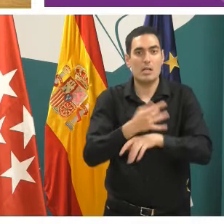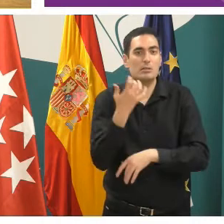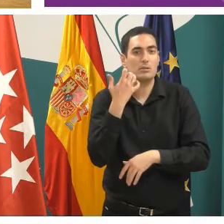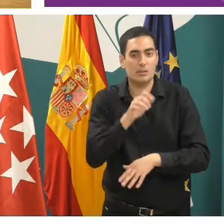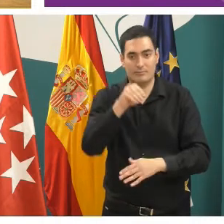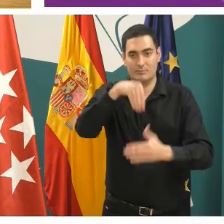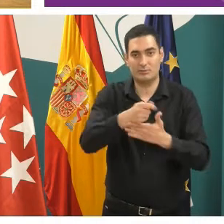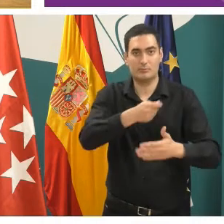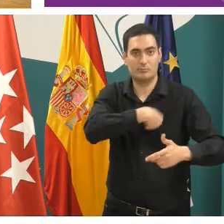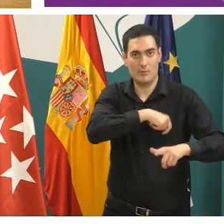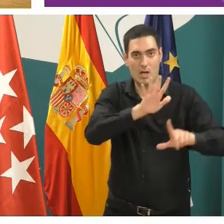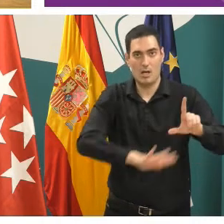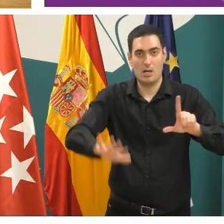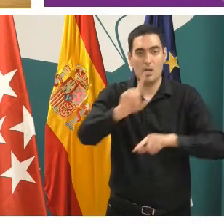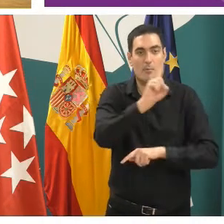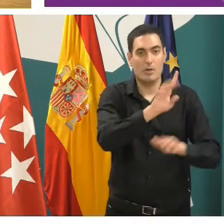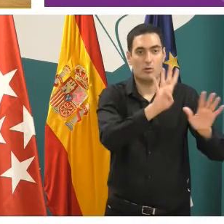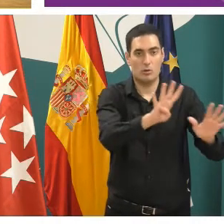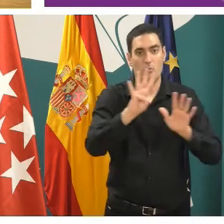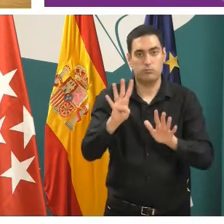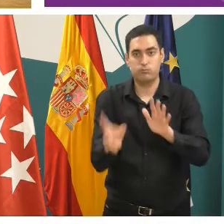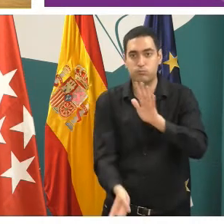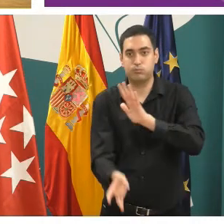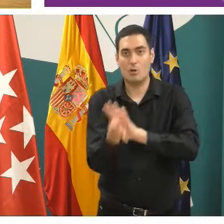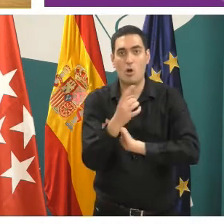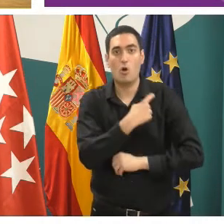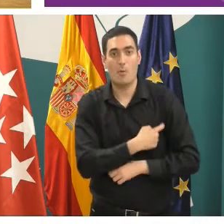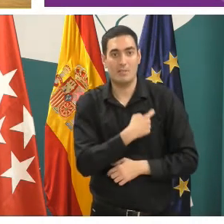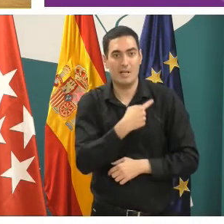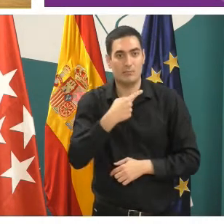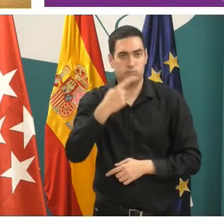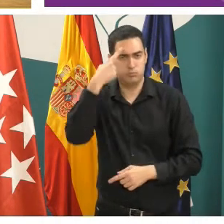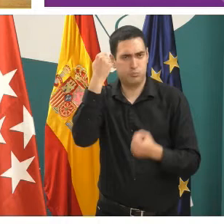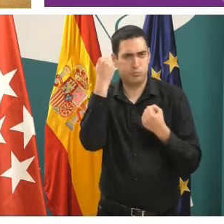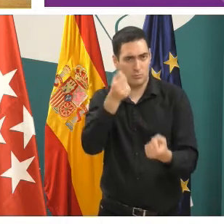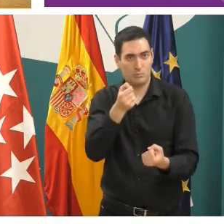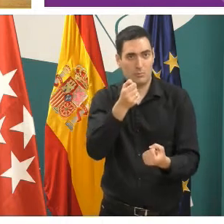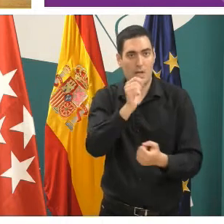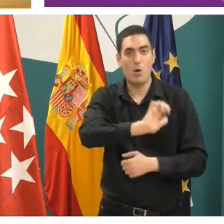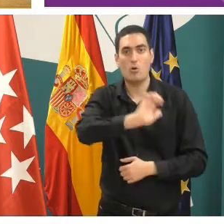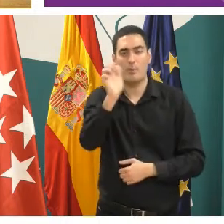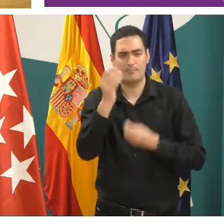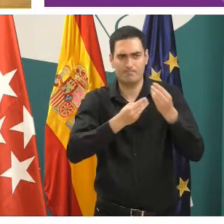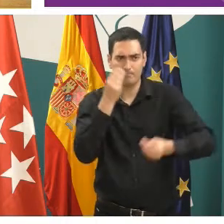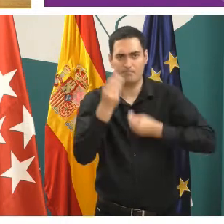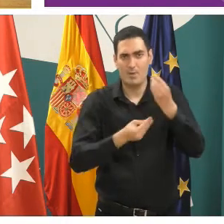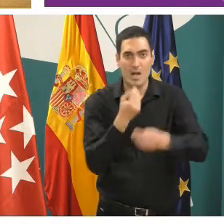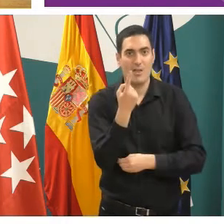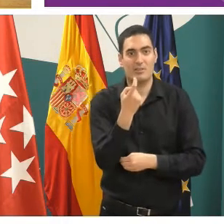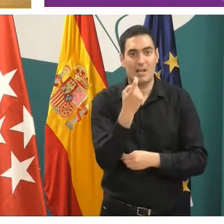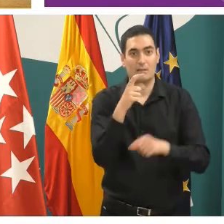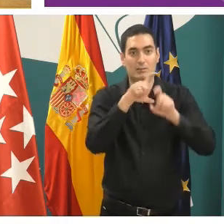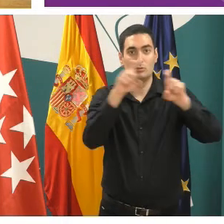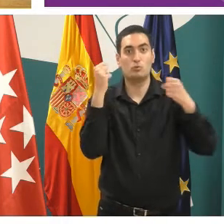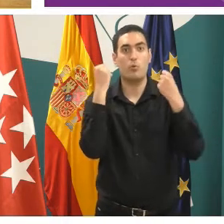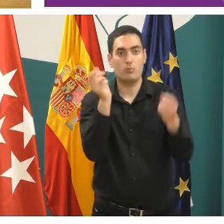que surge de 1999 del Comité de Expertos de Europa, que plantean que es necesario que la institución